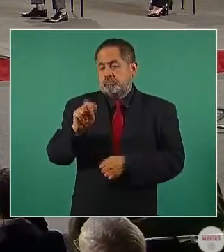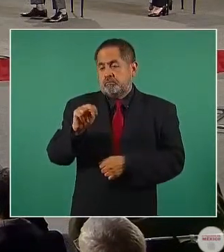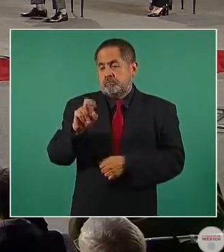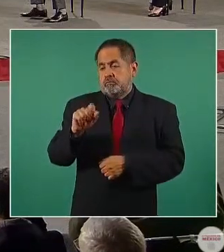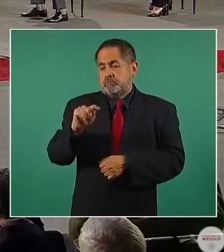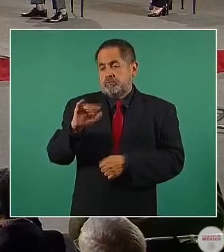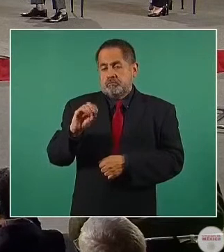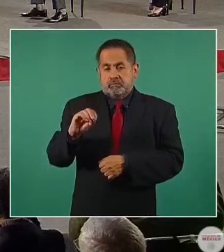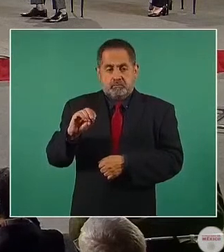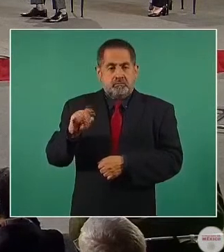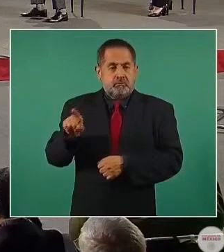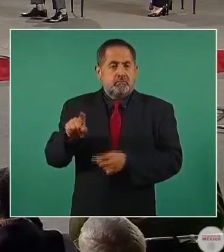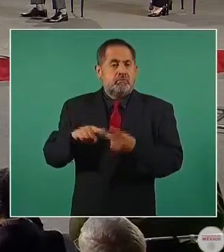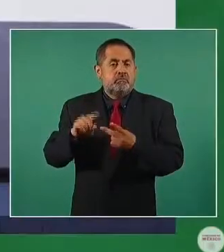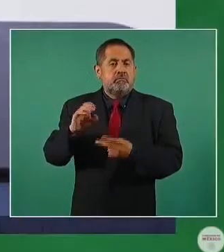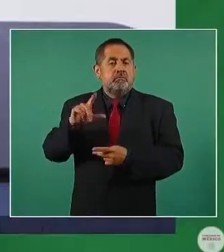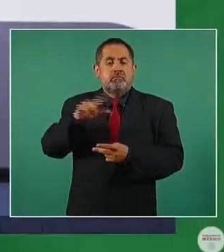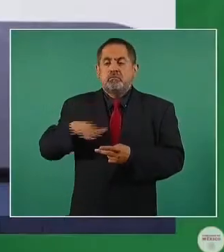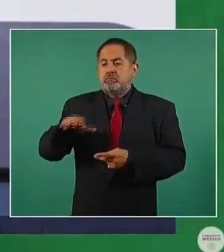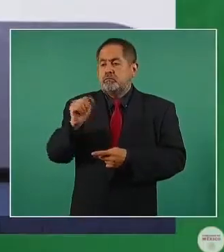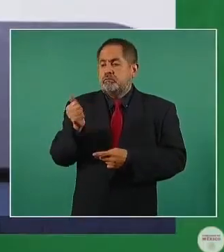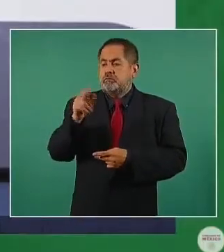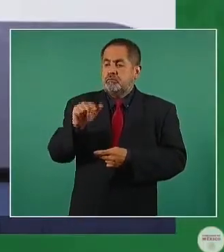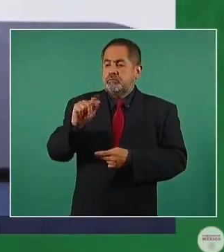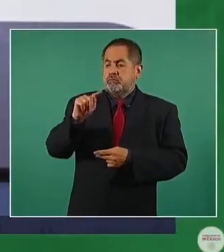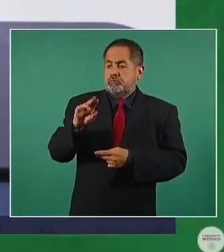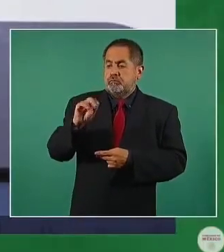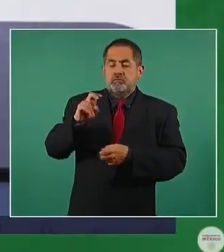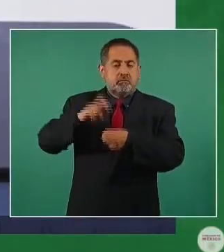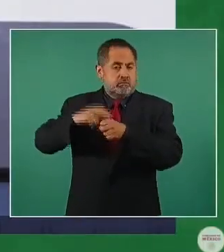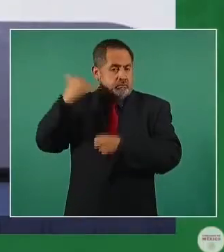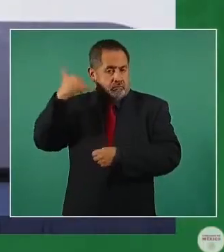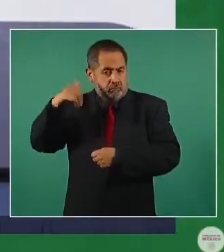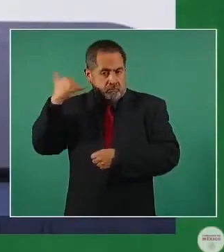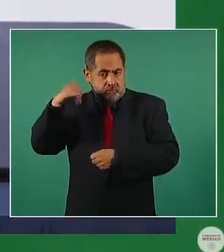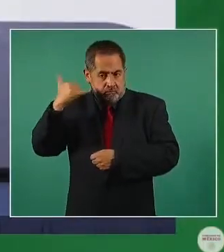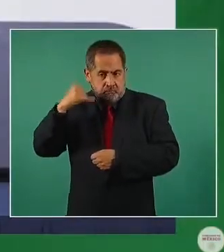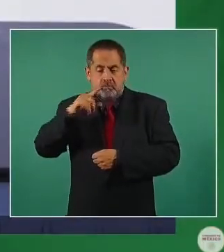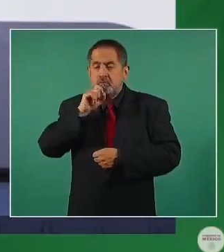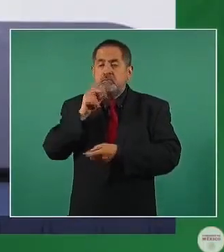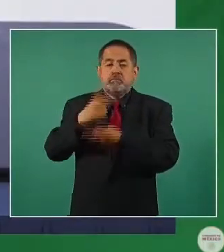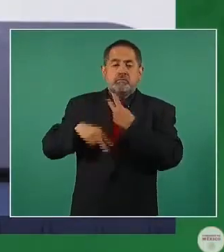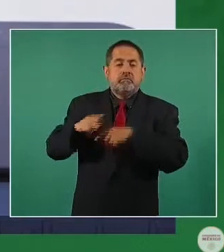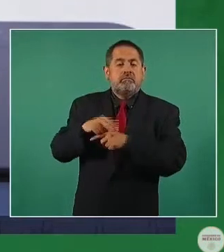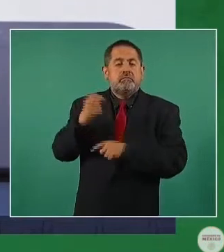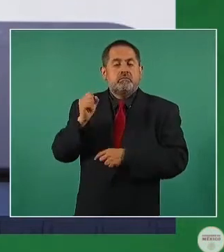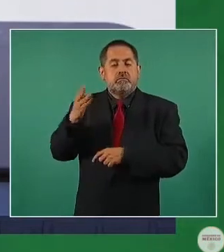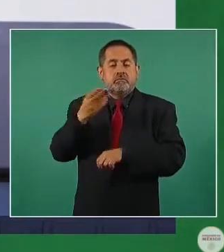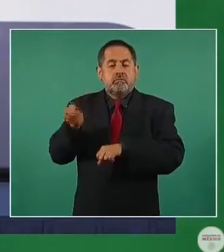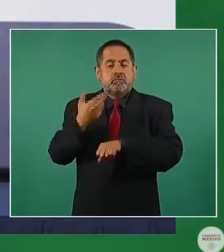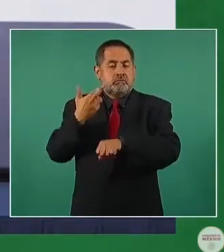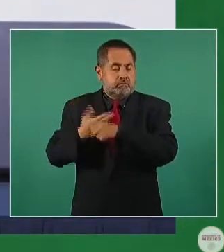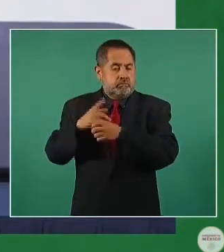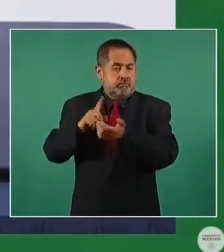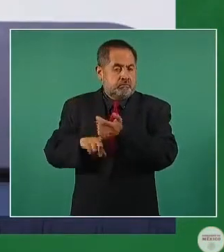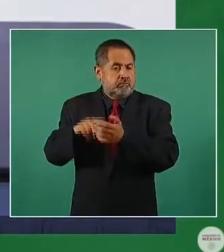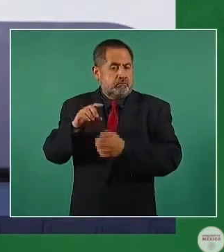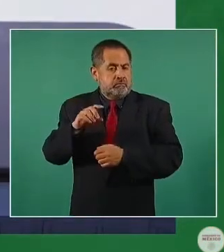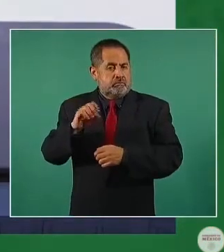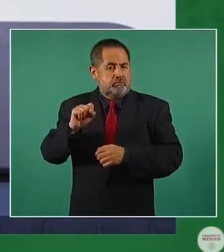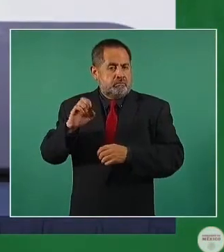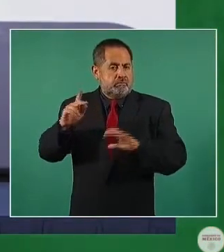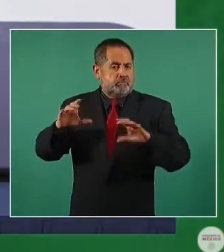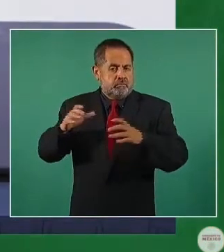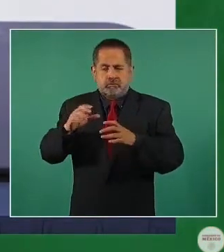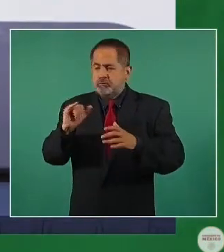la colonia San Antonio Cabo en la ciudad de Mérida, de Yucatán. Nos está acompañando el subsecretario de Educación y el subsecretario Juan